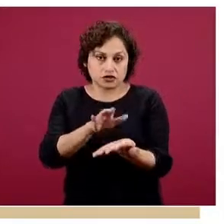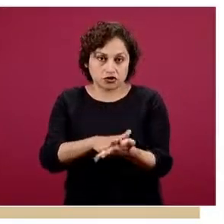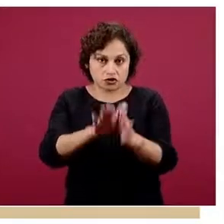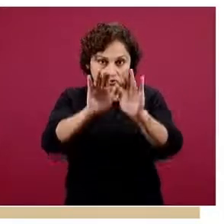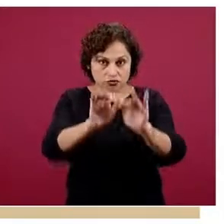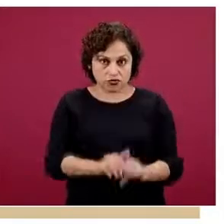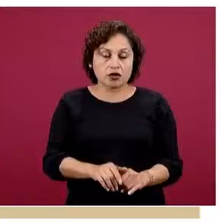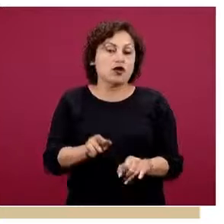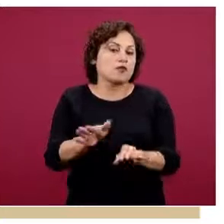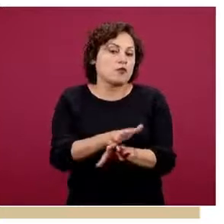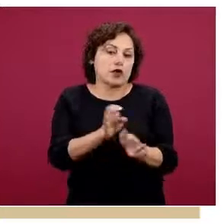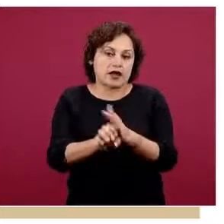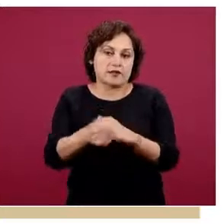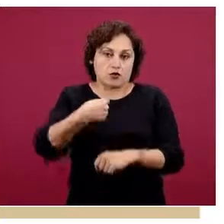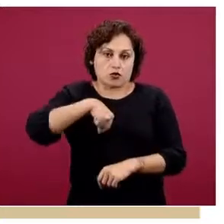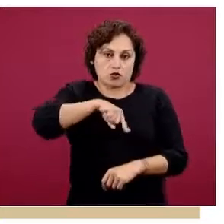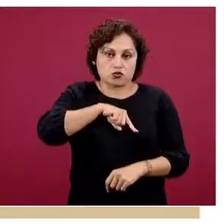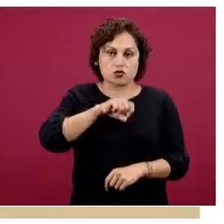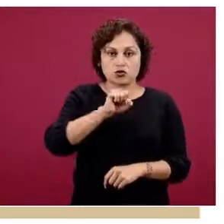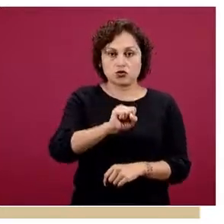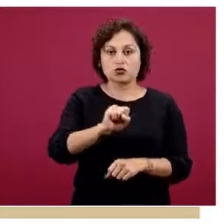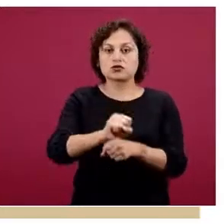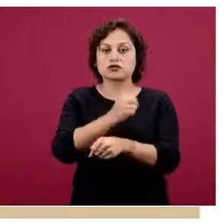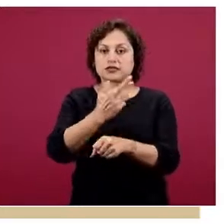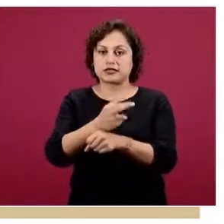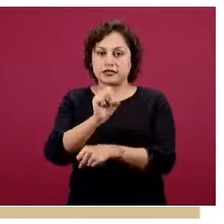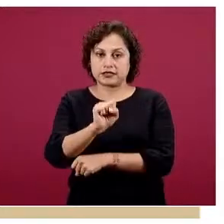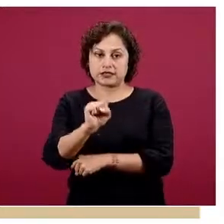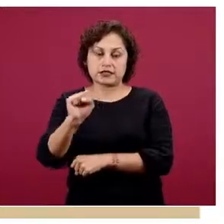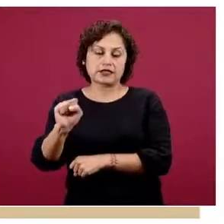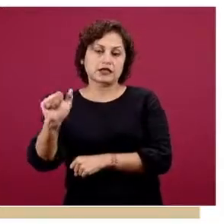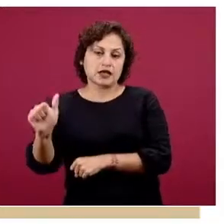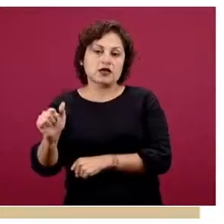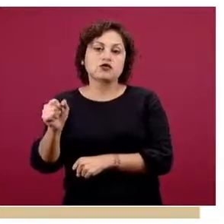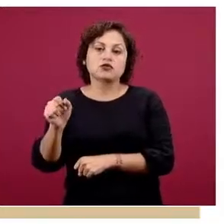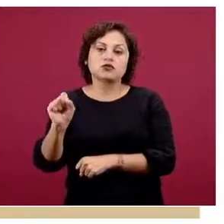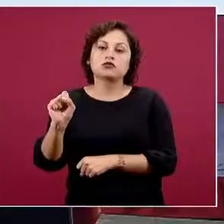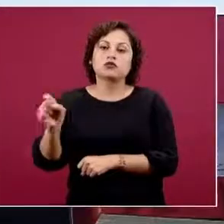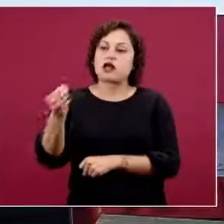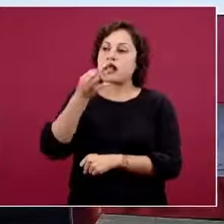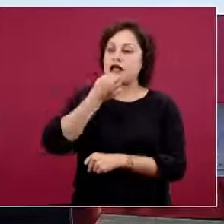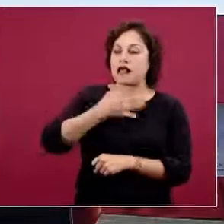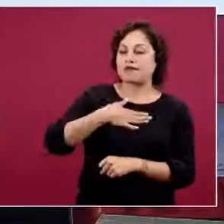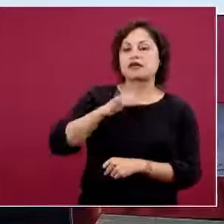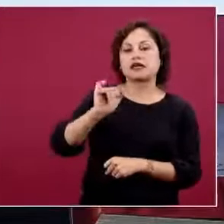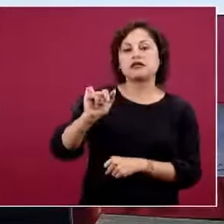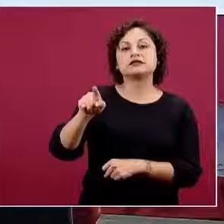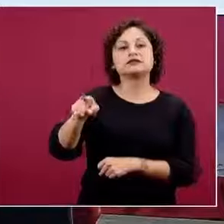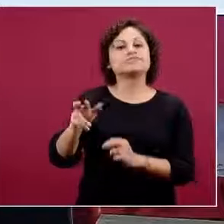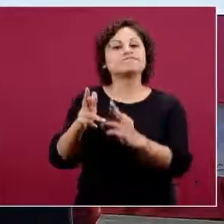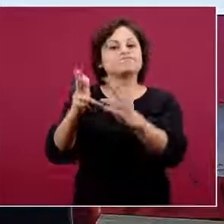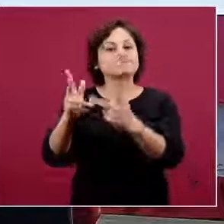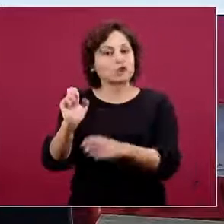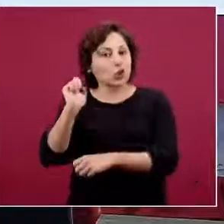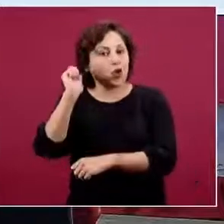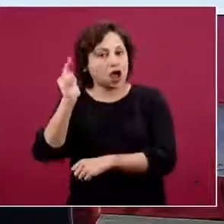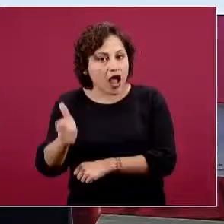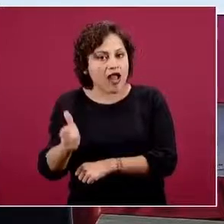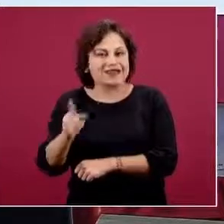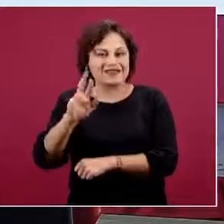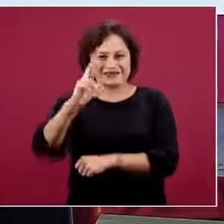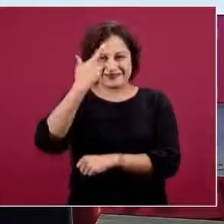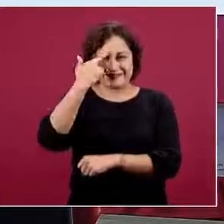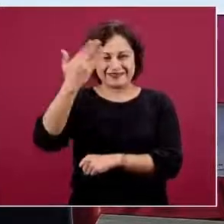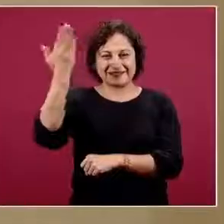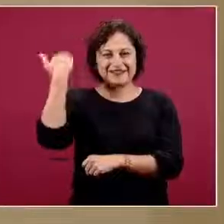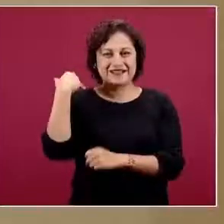salud, pues nos reportan a nosotros si tenemos daños, y se hace una toma de decisiones de acuerdo al esquemita que les había comentado de cómo está organizado